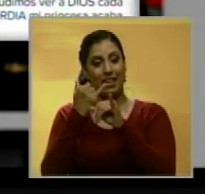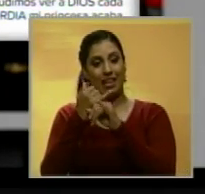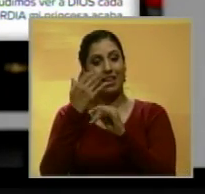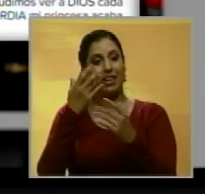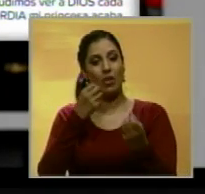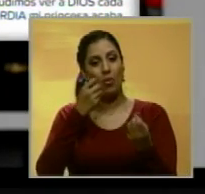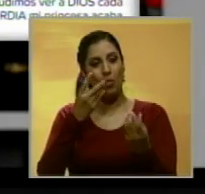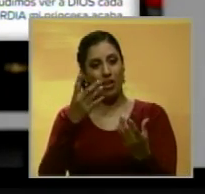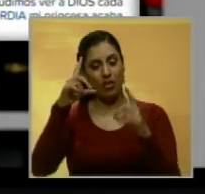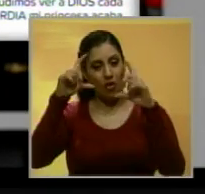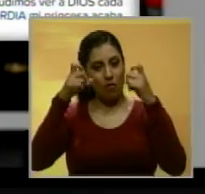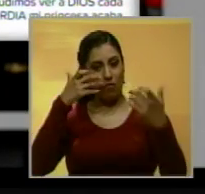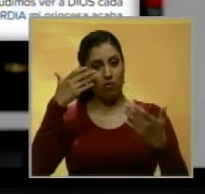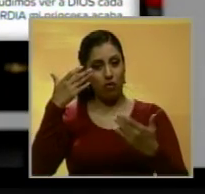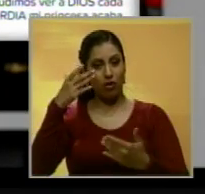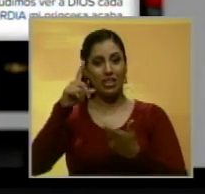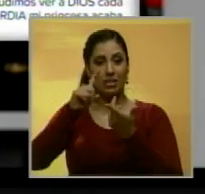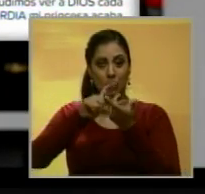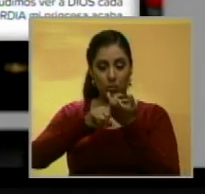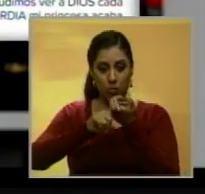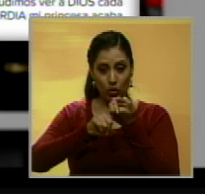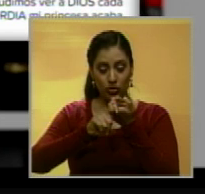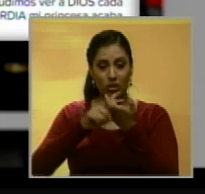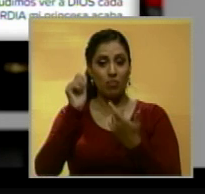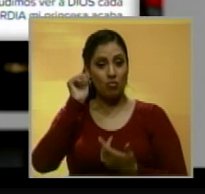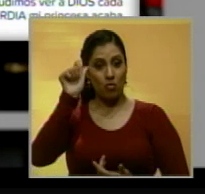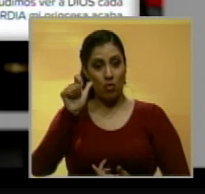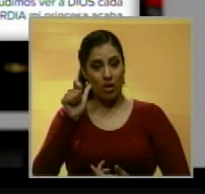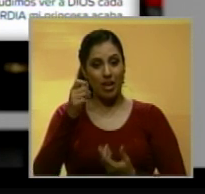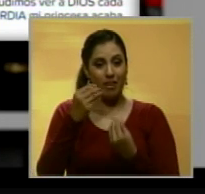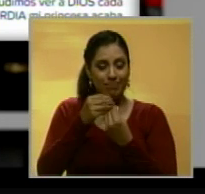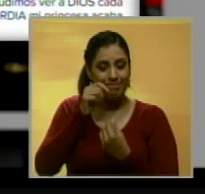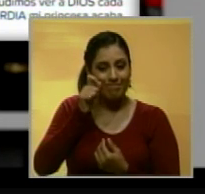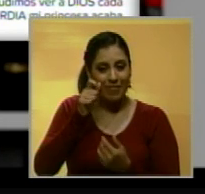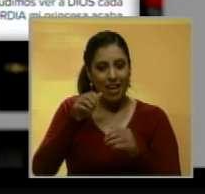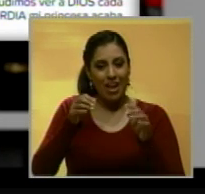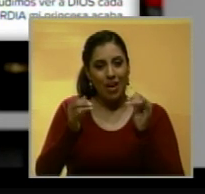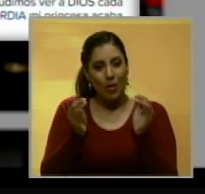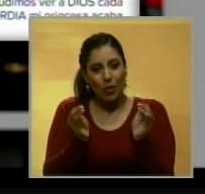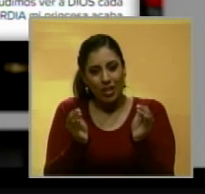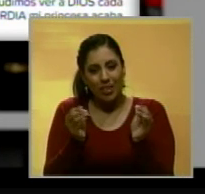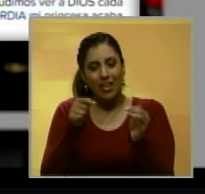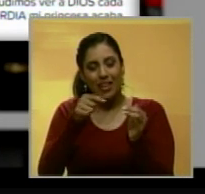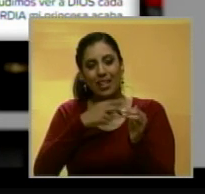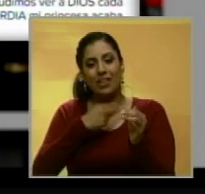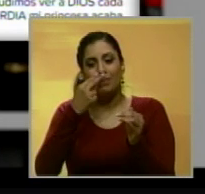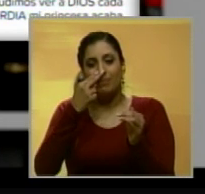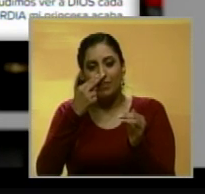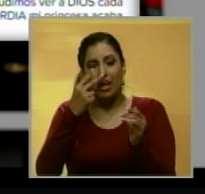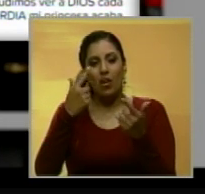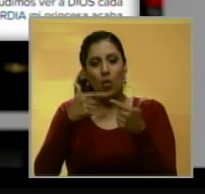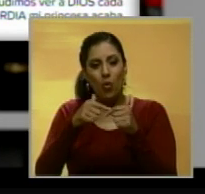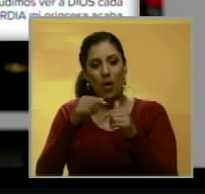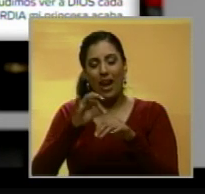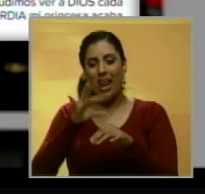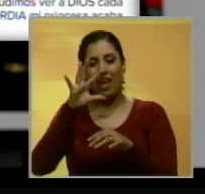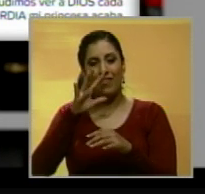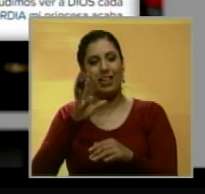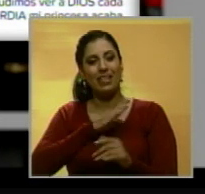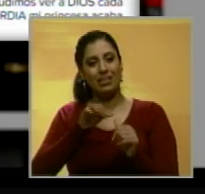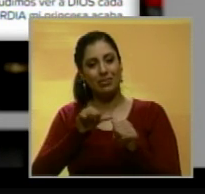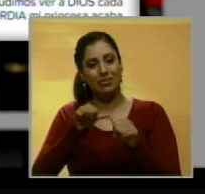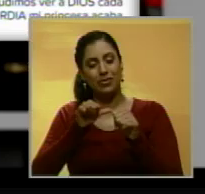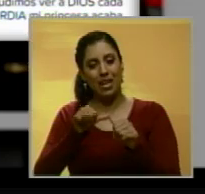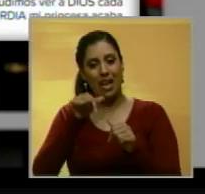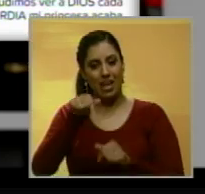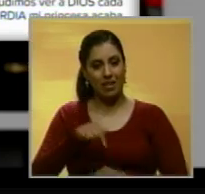las que colgó una fotografía de su esposa, Yomaira Ortiz, asomada desde la cunita que ocupaba la bebé en el área intensiva donde